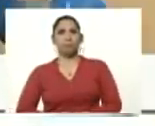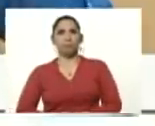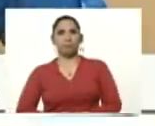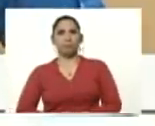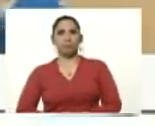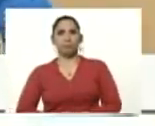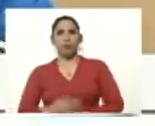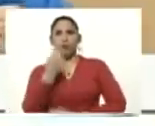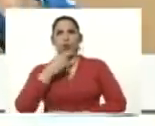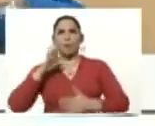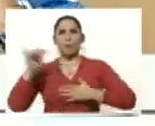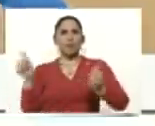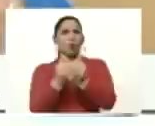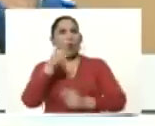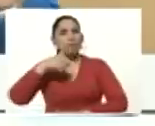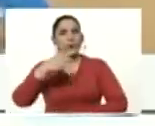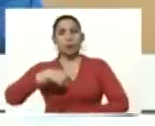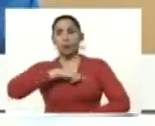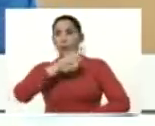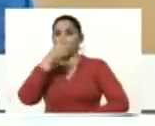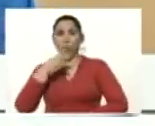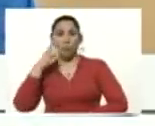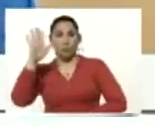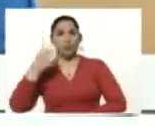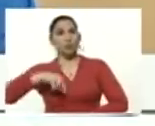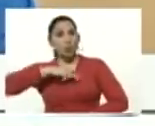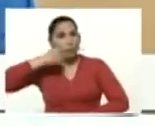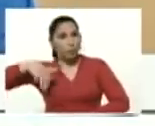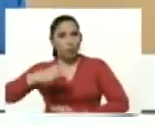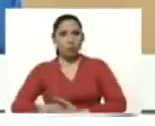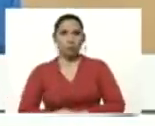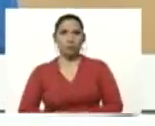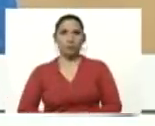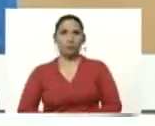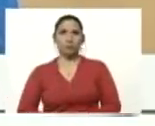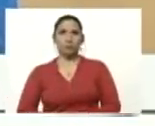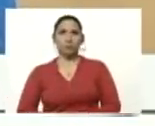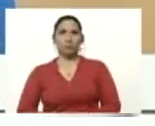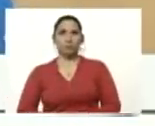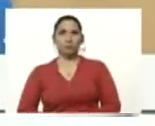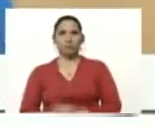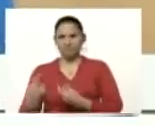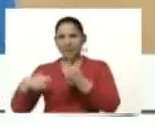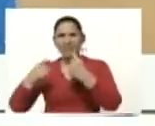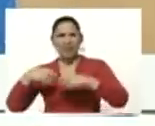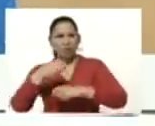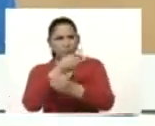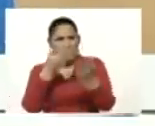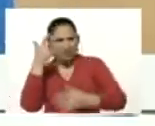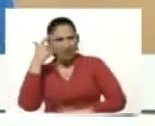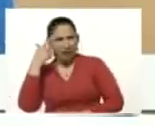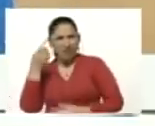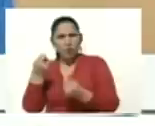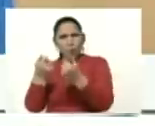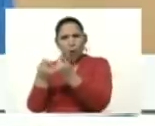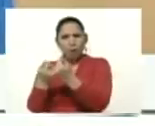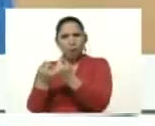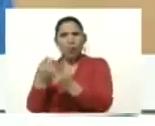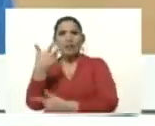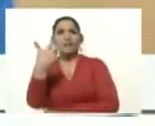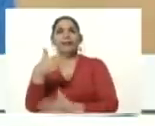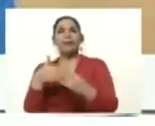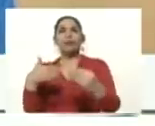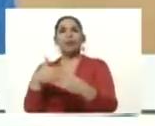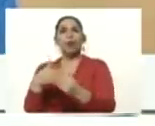Mi compromiso es con el pueblo y nuestro compromiso es con nuestro pueblo. Están vendiendo, ¿ustedes saben cuánto? En